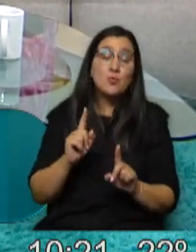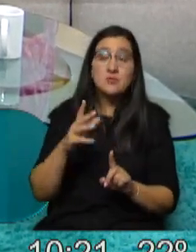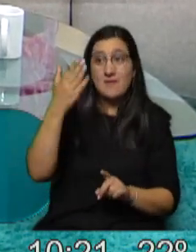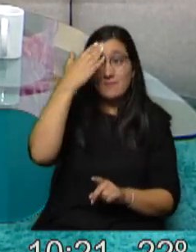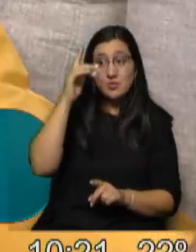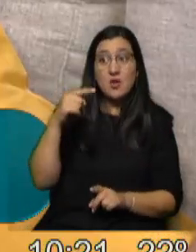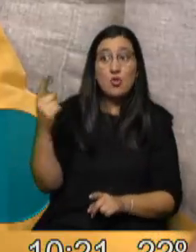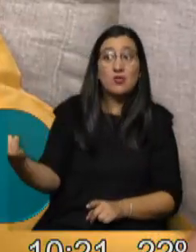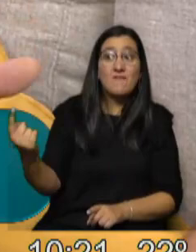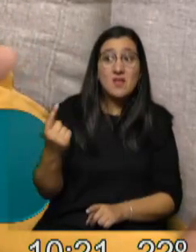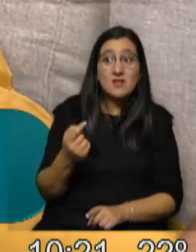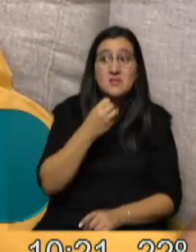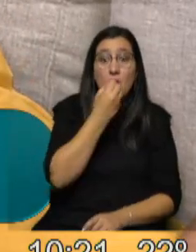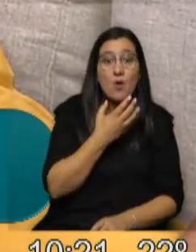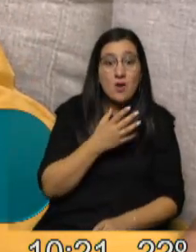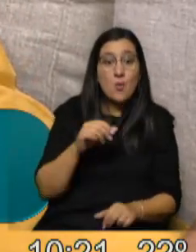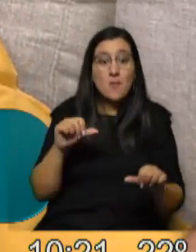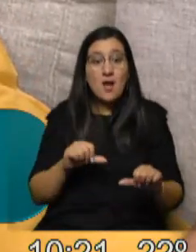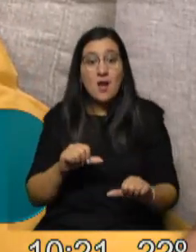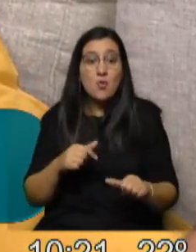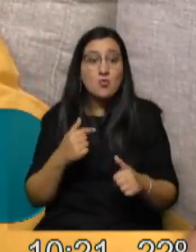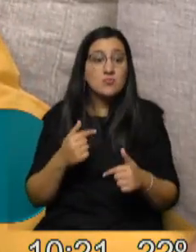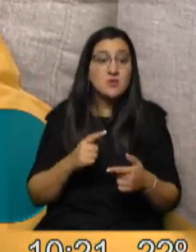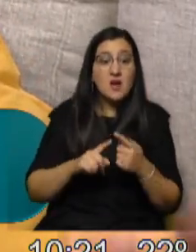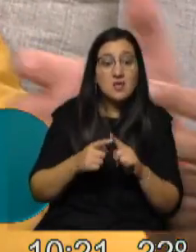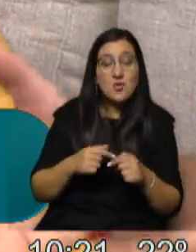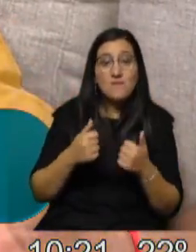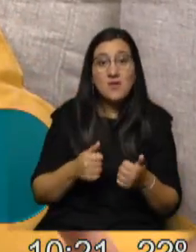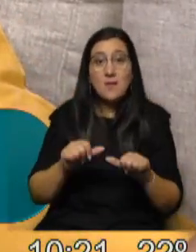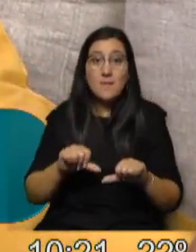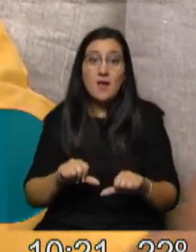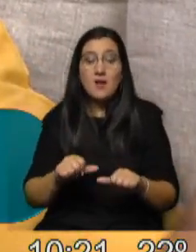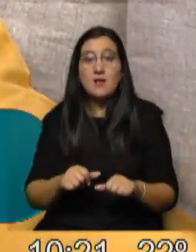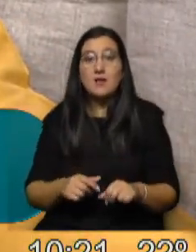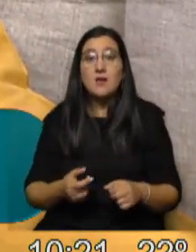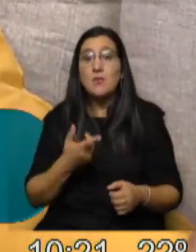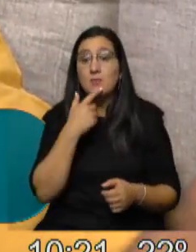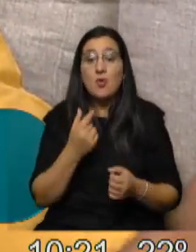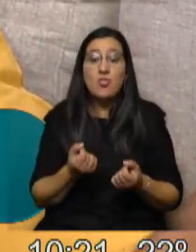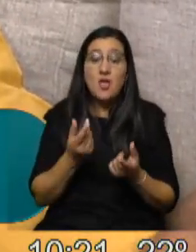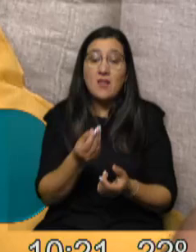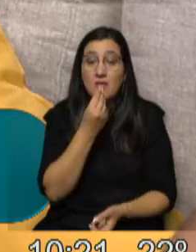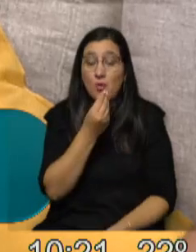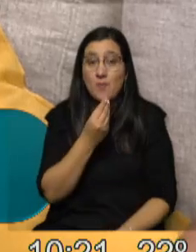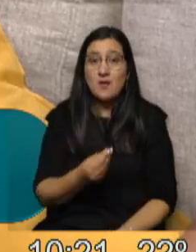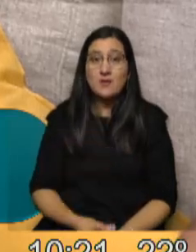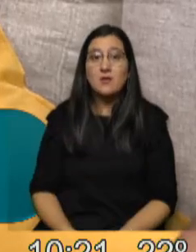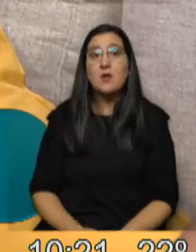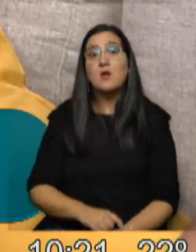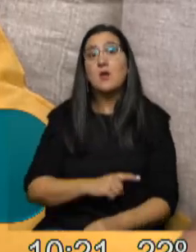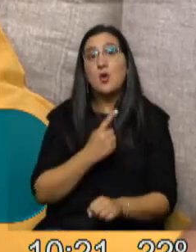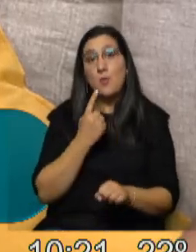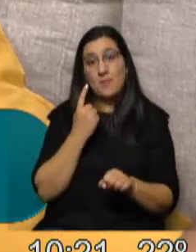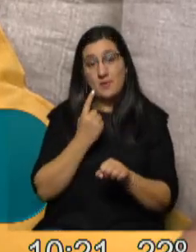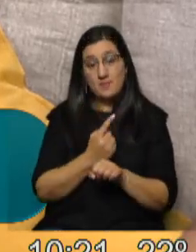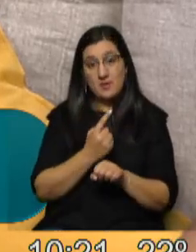qué onda. Si es bueno con, si es malo con, si, claro, se lleva bien con el ritual de darles de comer, por ejemplo. Bueno, también, ¿no? Entonces lo primero que se trata de hacer es, más